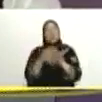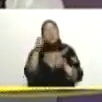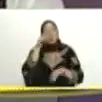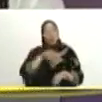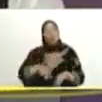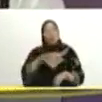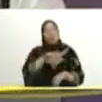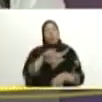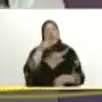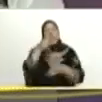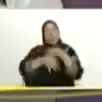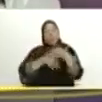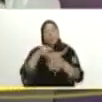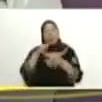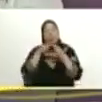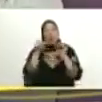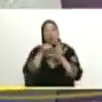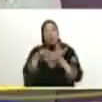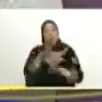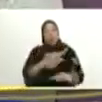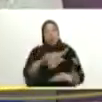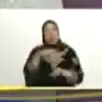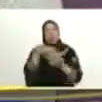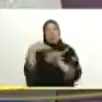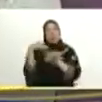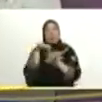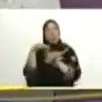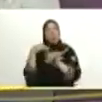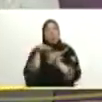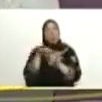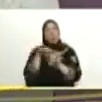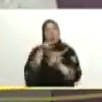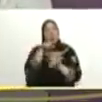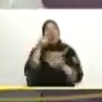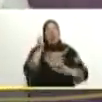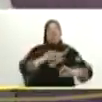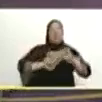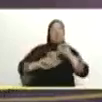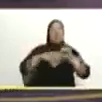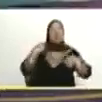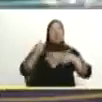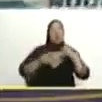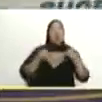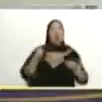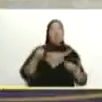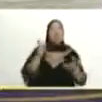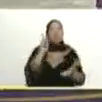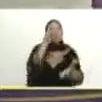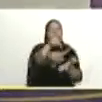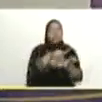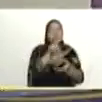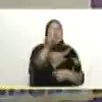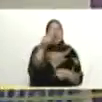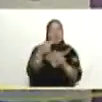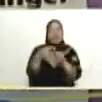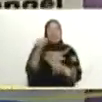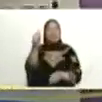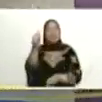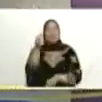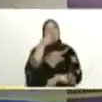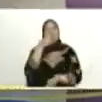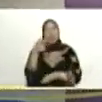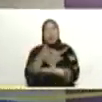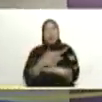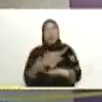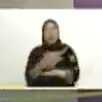quien nos indica dónde hay situaciones que deben atenderse, como usted, bueno, ha estado al frente del 1x10, y está en